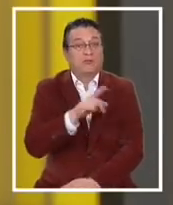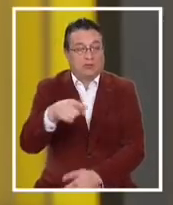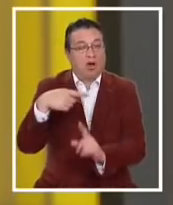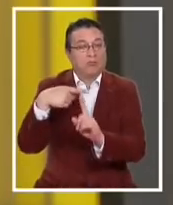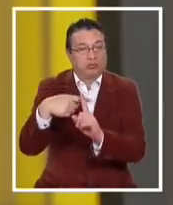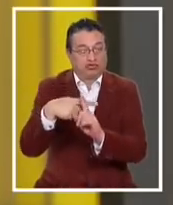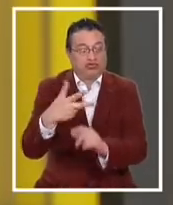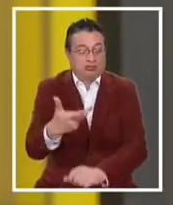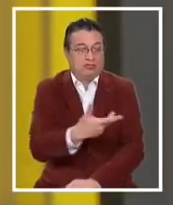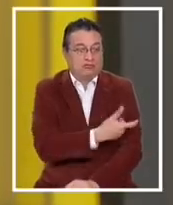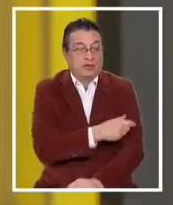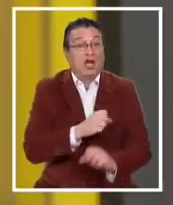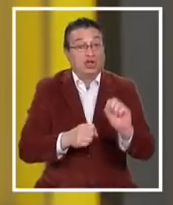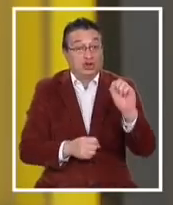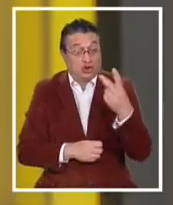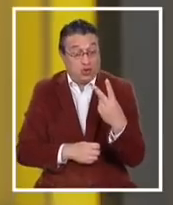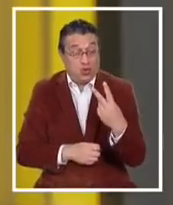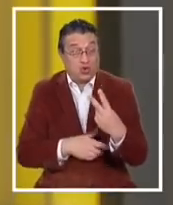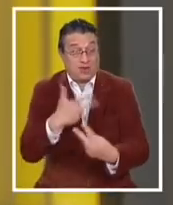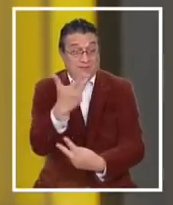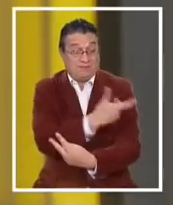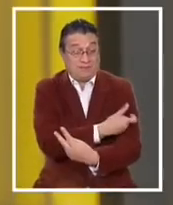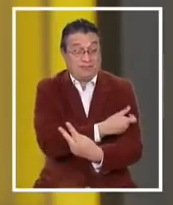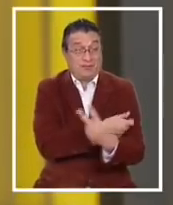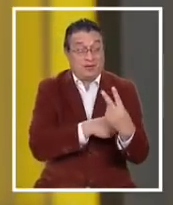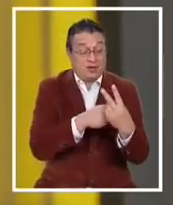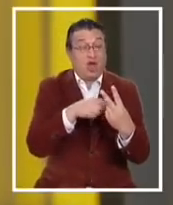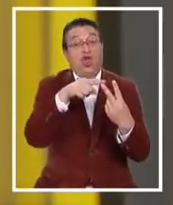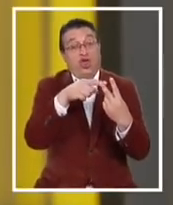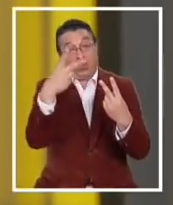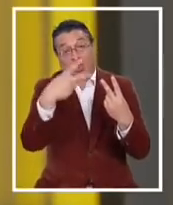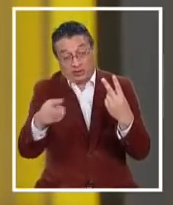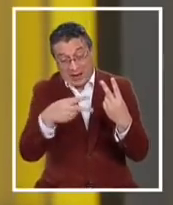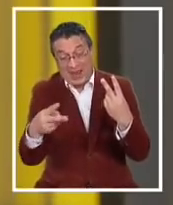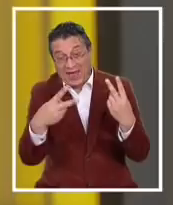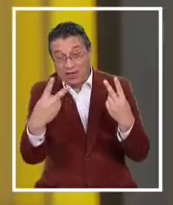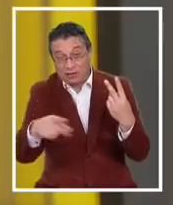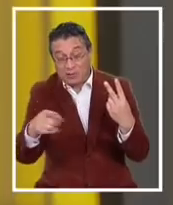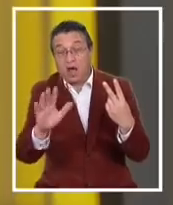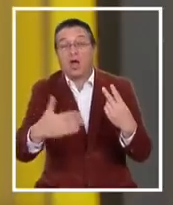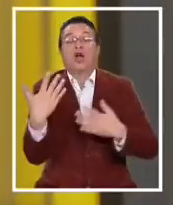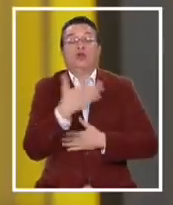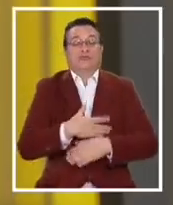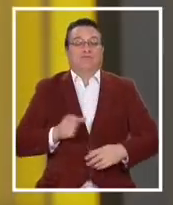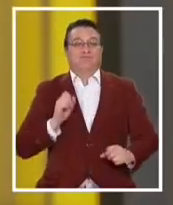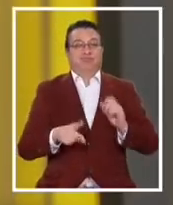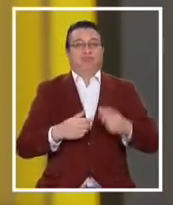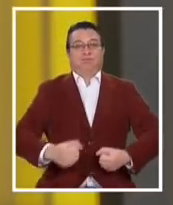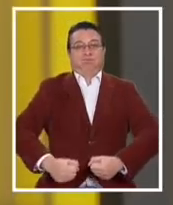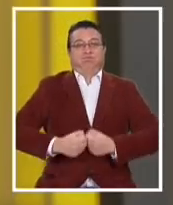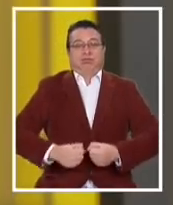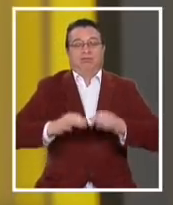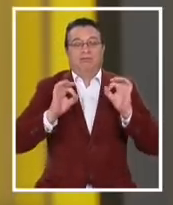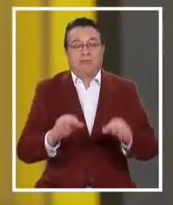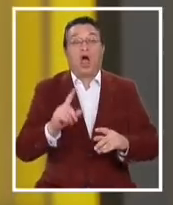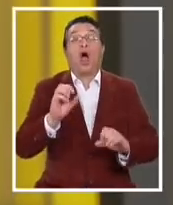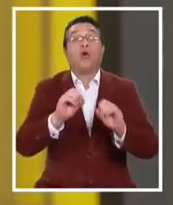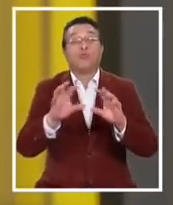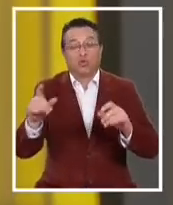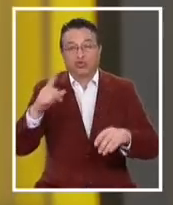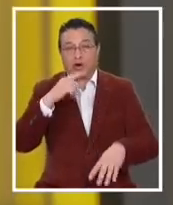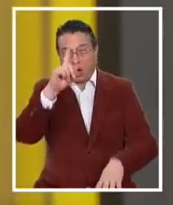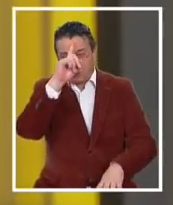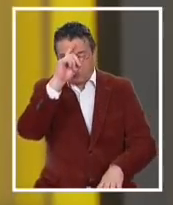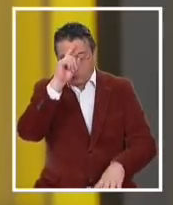después de que te has colocado la segunda dosis y has dejado pasar 2 semanas y ahí tienes tu grado de protección. Tenemos bastantes pacientes hospitalizados que